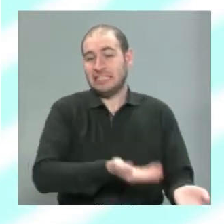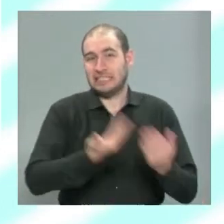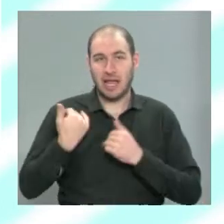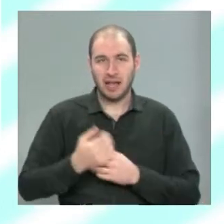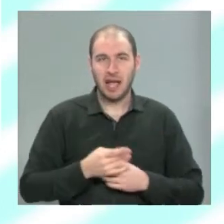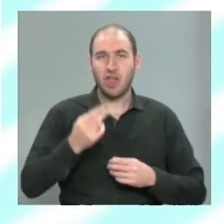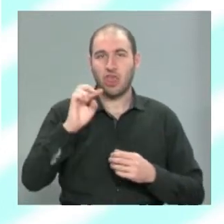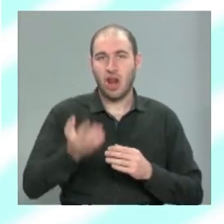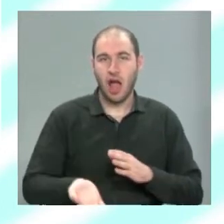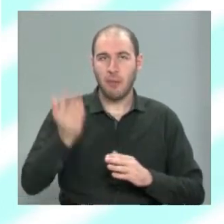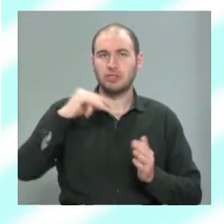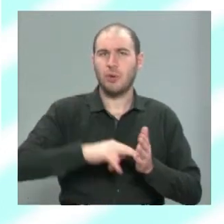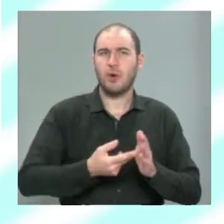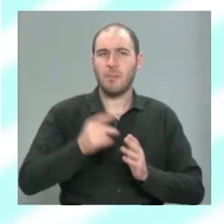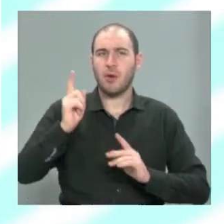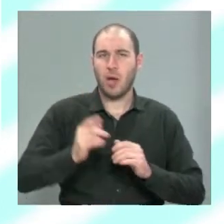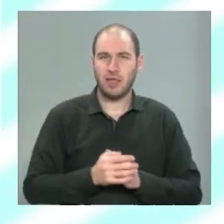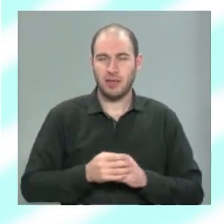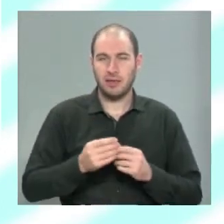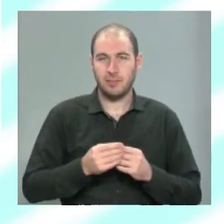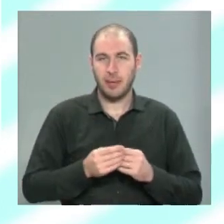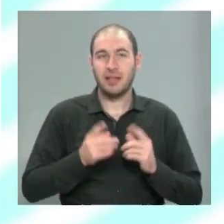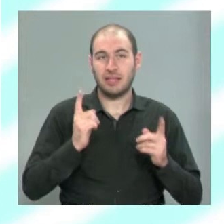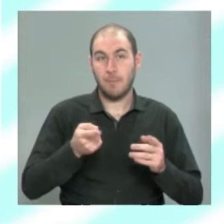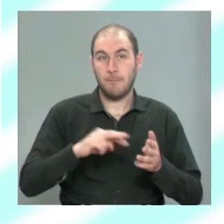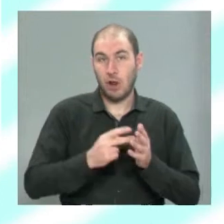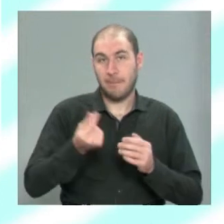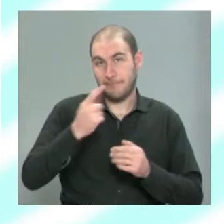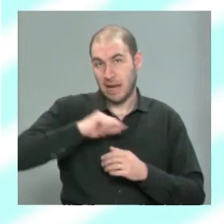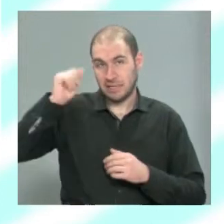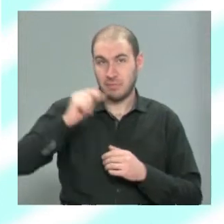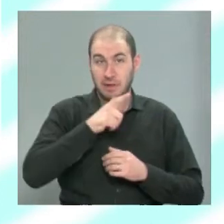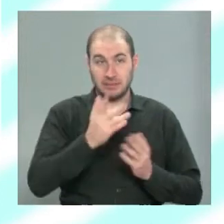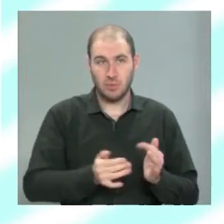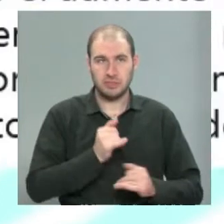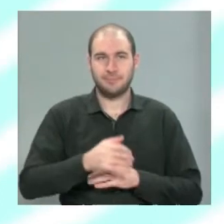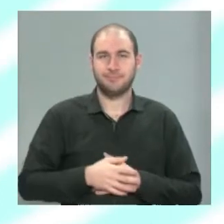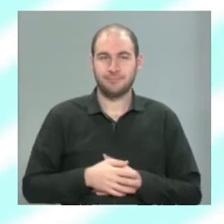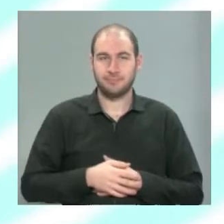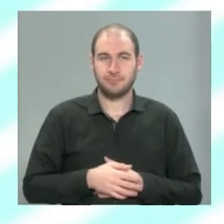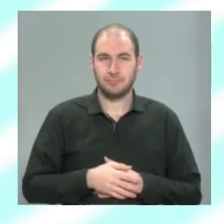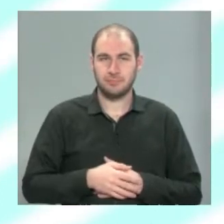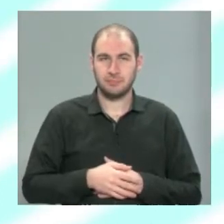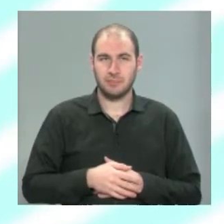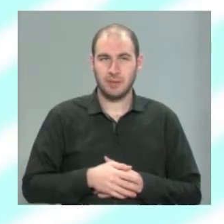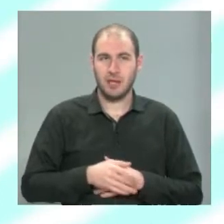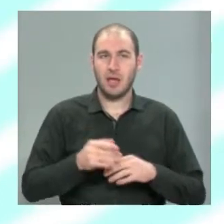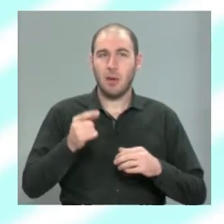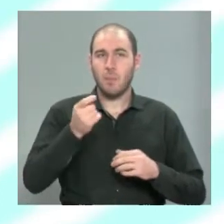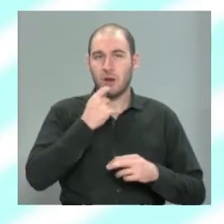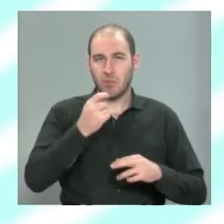El aumento del dólar trae como consecuencia en los precios, supongo que quiso decir. Y dice, cuando